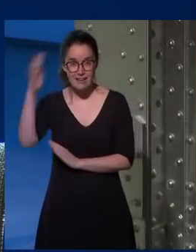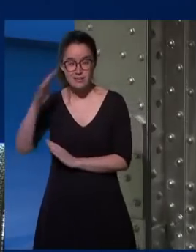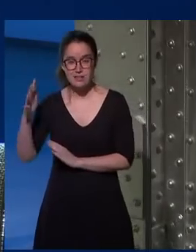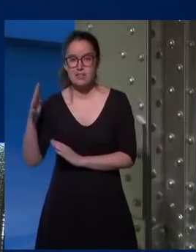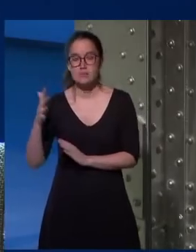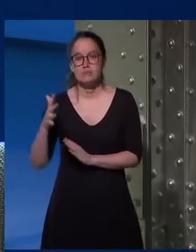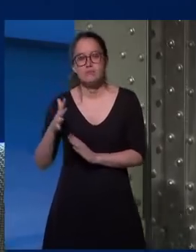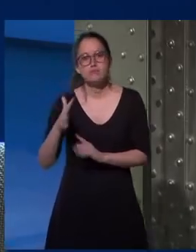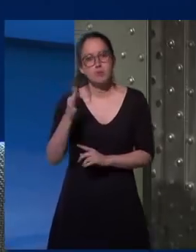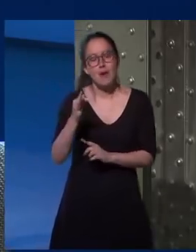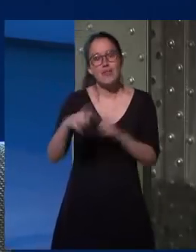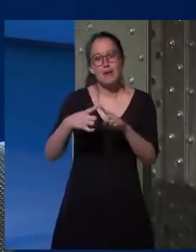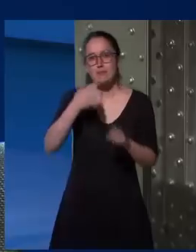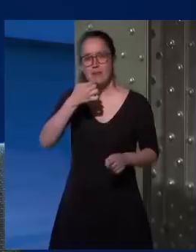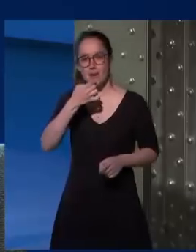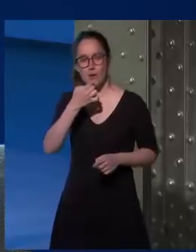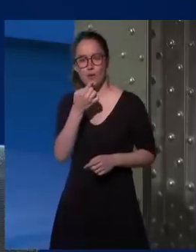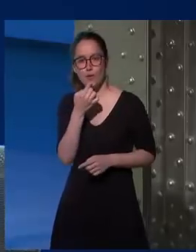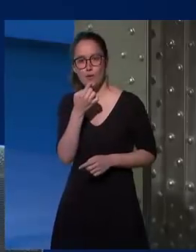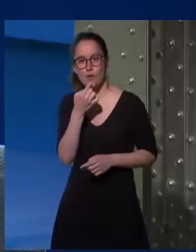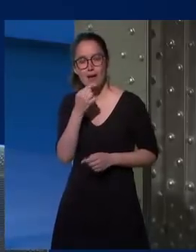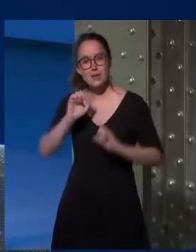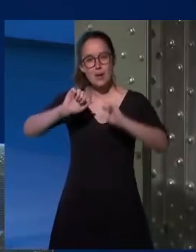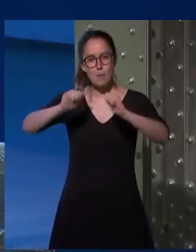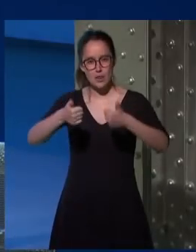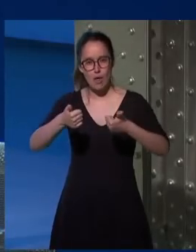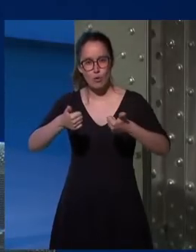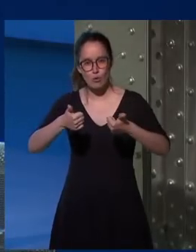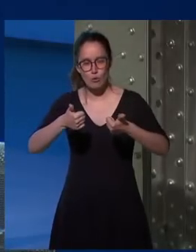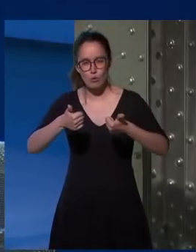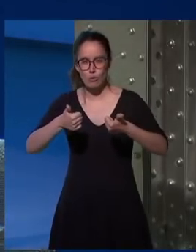Ya no solamente eso, sino que me dijeron que ellos habían puesto en marcha